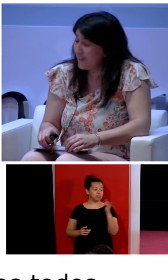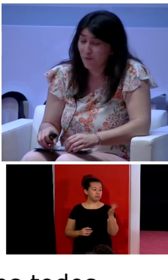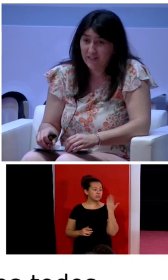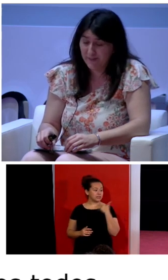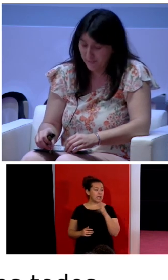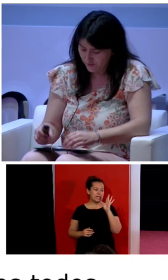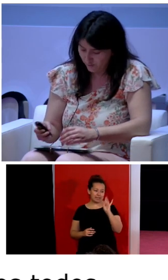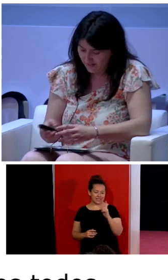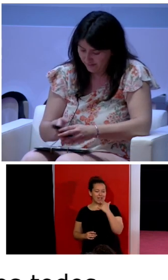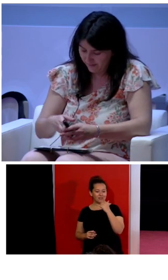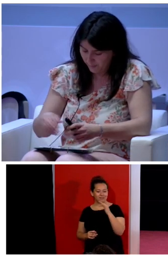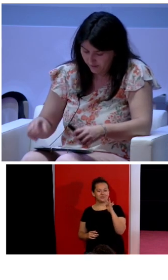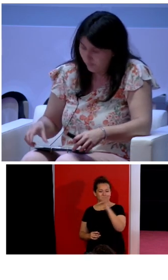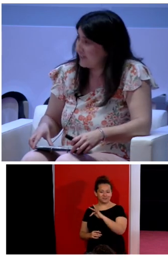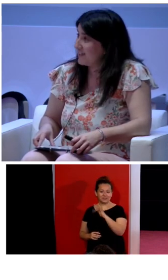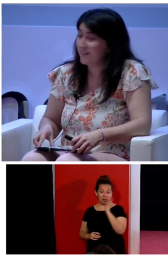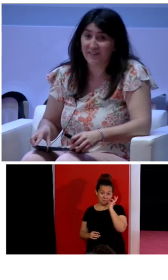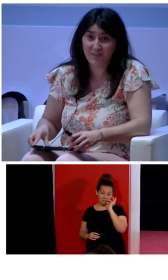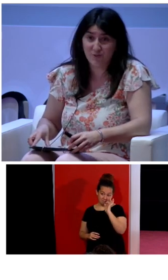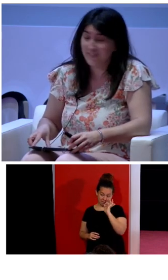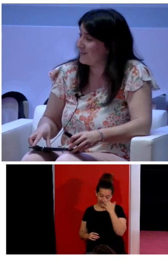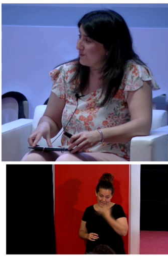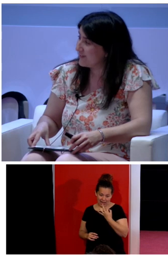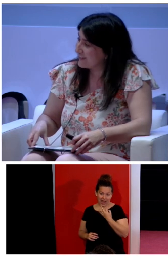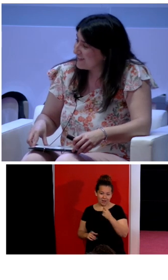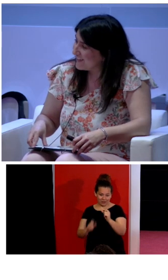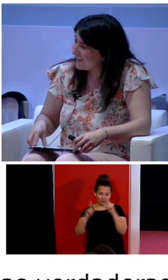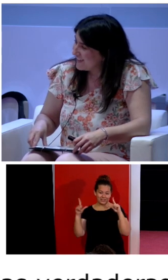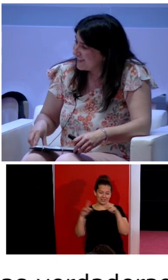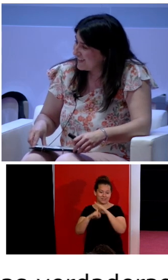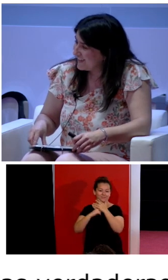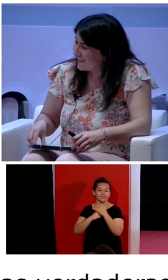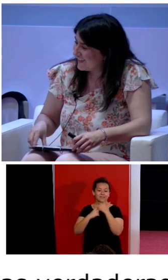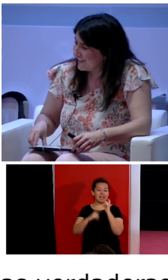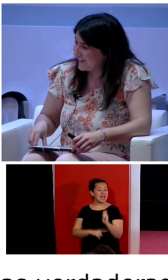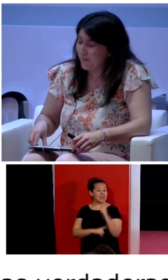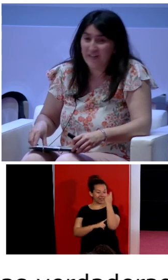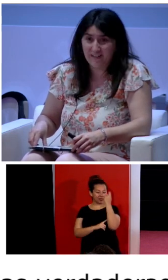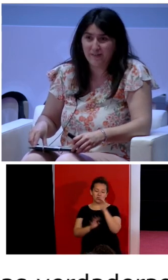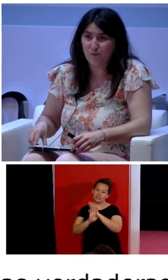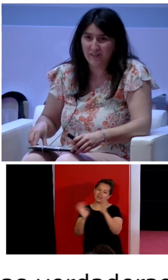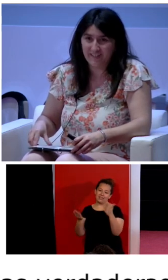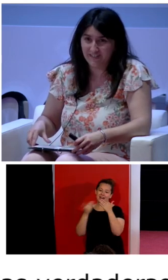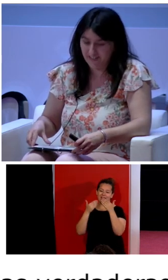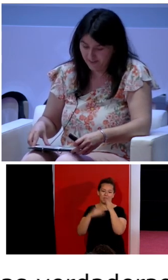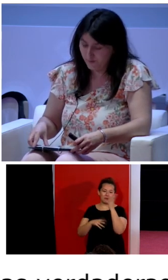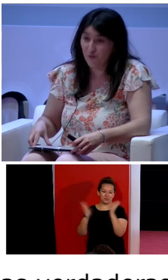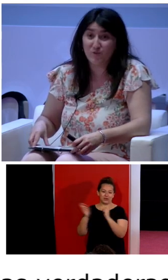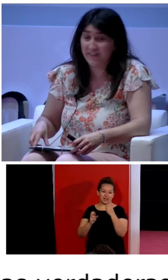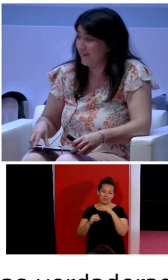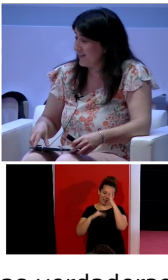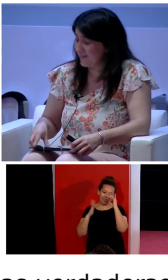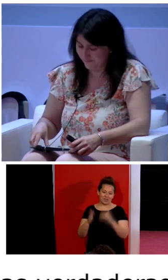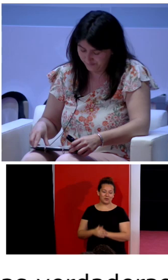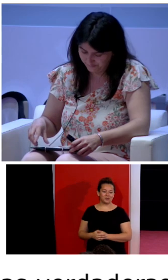sí, les voy a dar paso a las verdaderas protagonistas de este caso de éxito y nada más agradeceros vuestra atención.